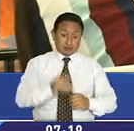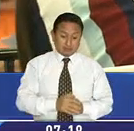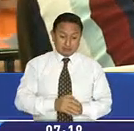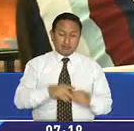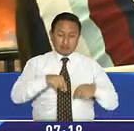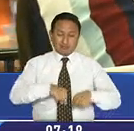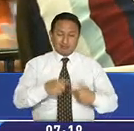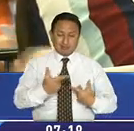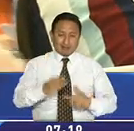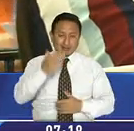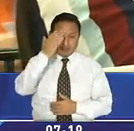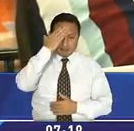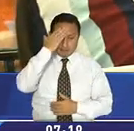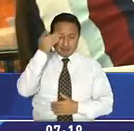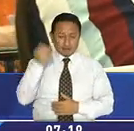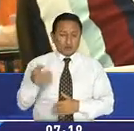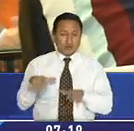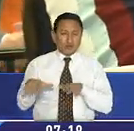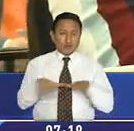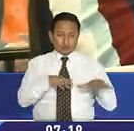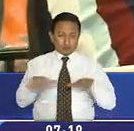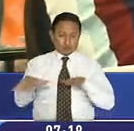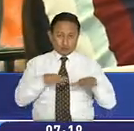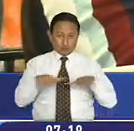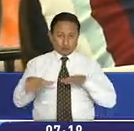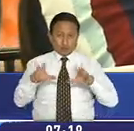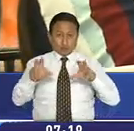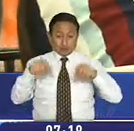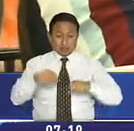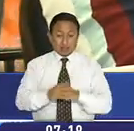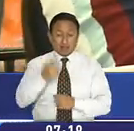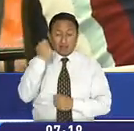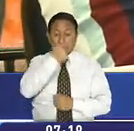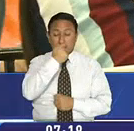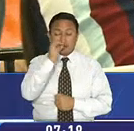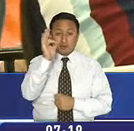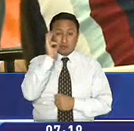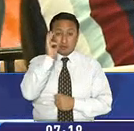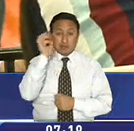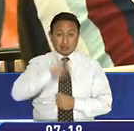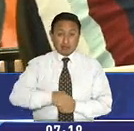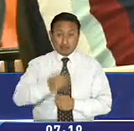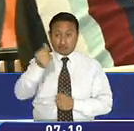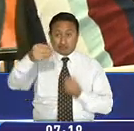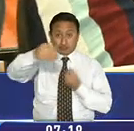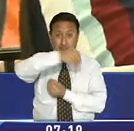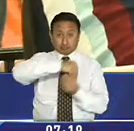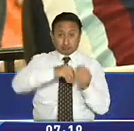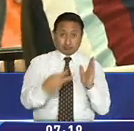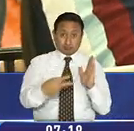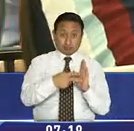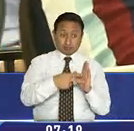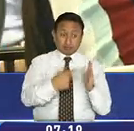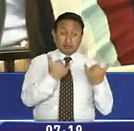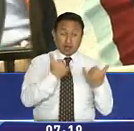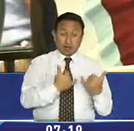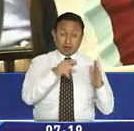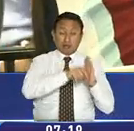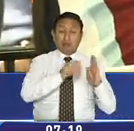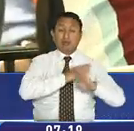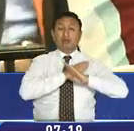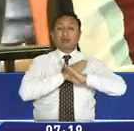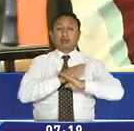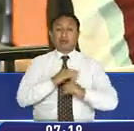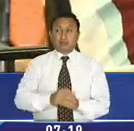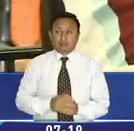actividades relacionadas con el narcotráfico y con el lavado de activos, ahora los están defendiendo. Es que también es un negocio que es lucrativo, y